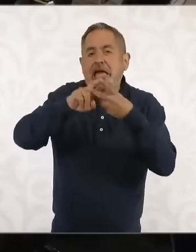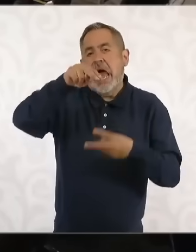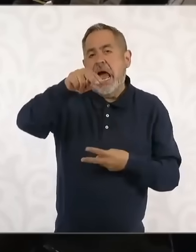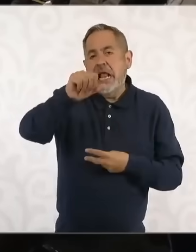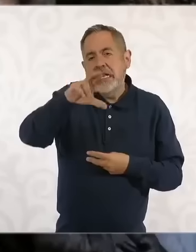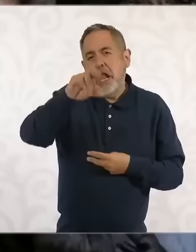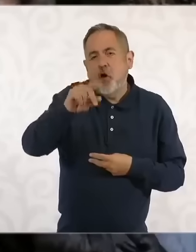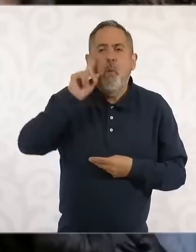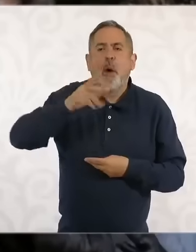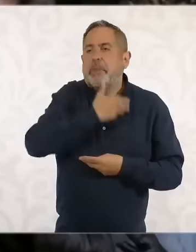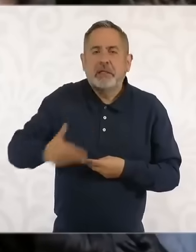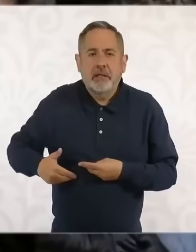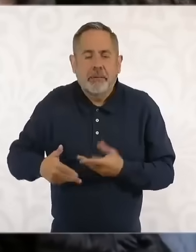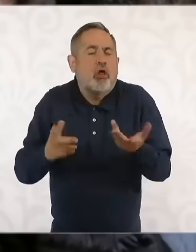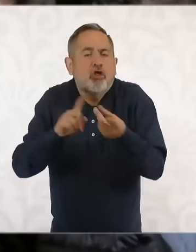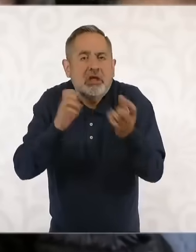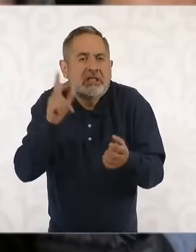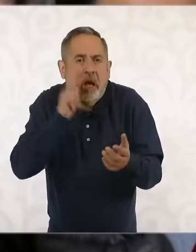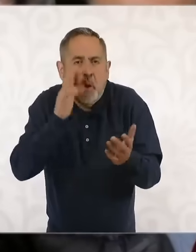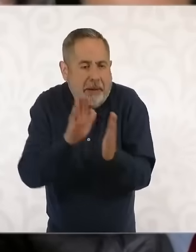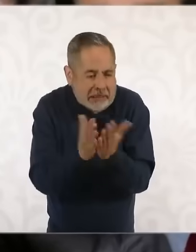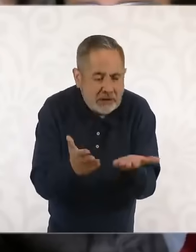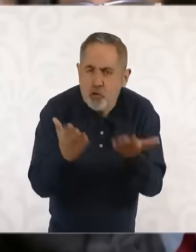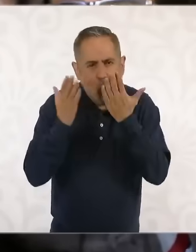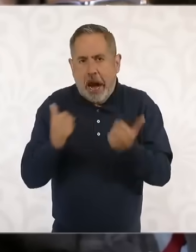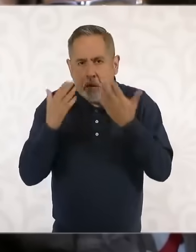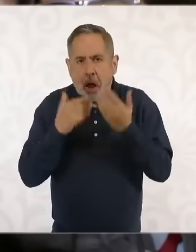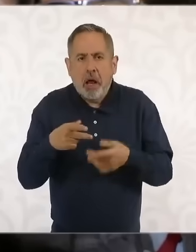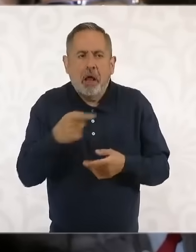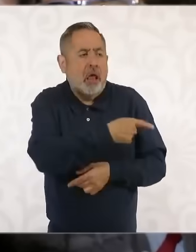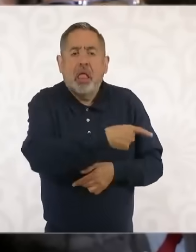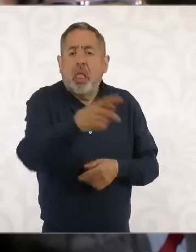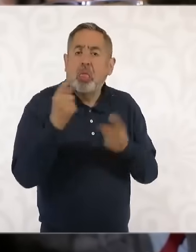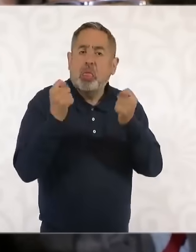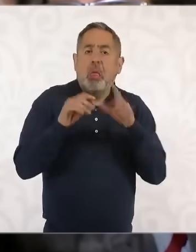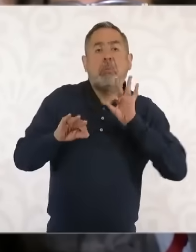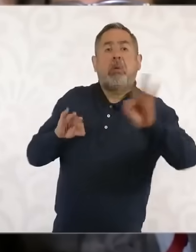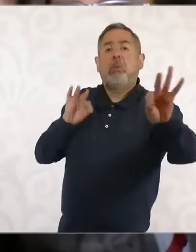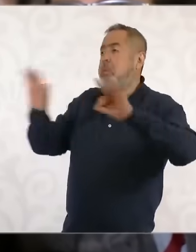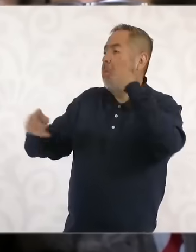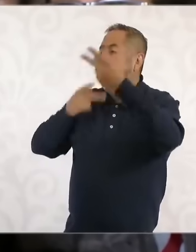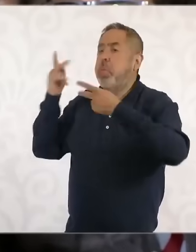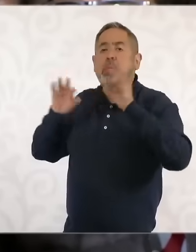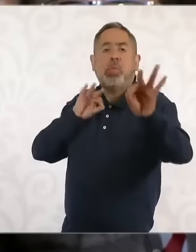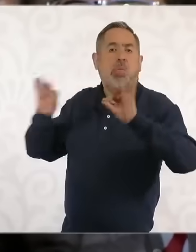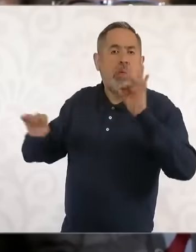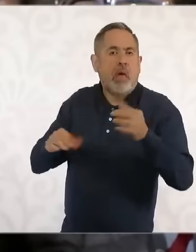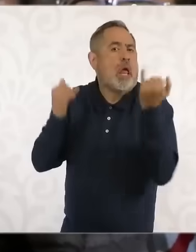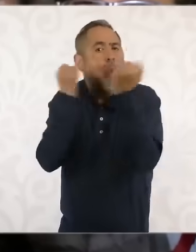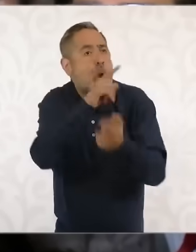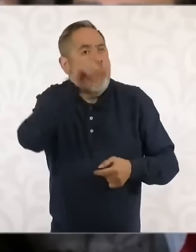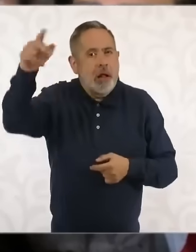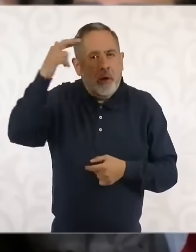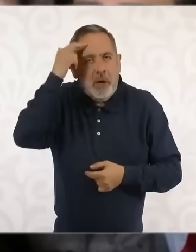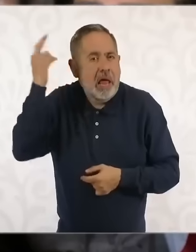sin presentar ninguna prueba. Y sistemáticamente lo hacen, lo hicieron en su momento en Irak, ¿no? Con las armas